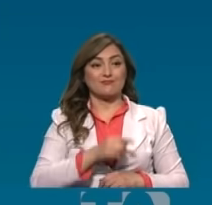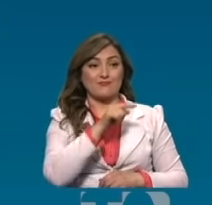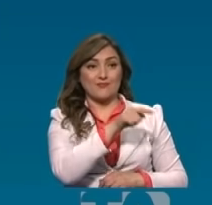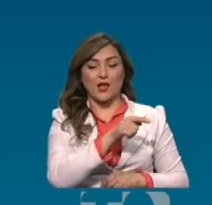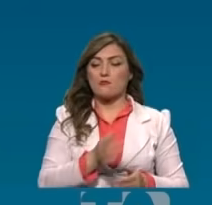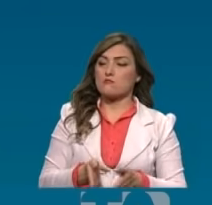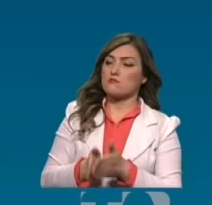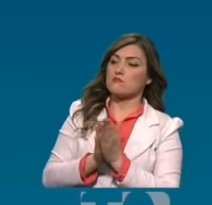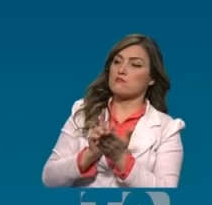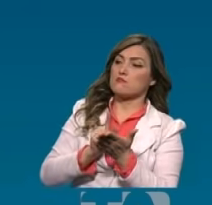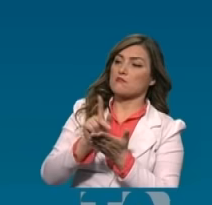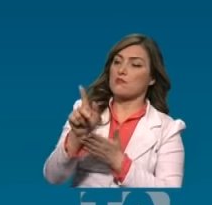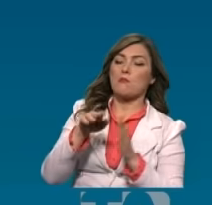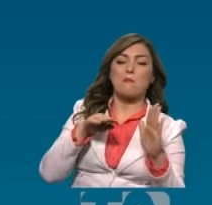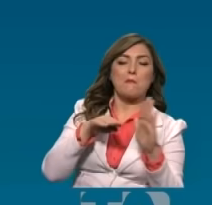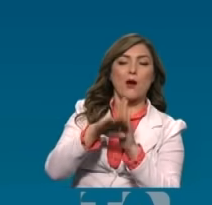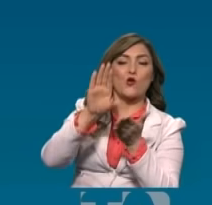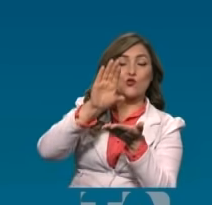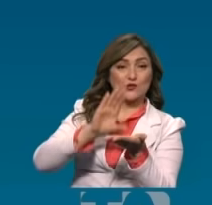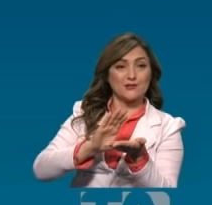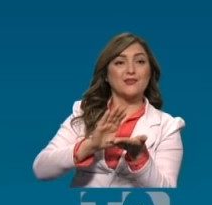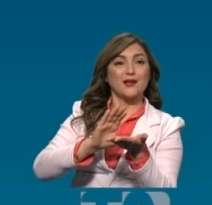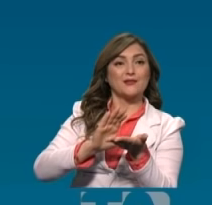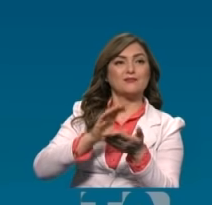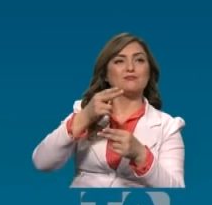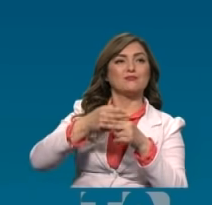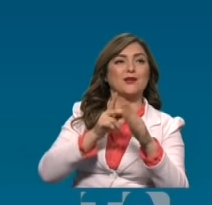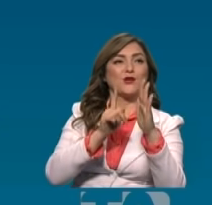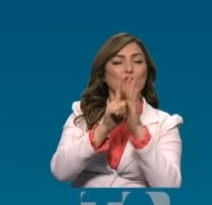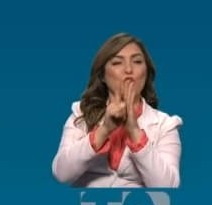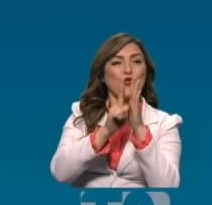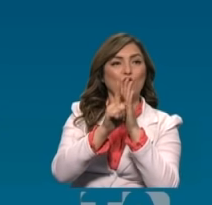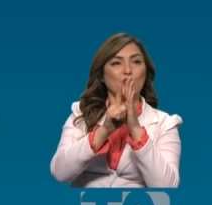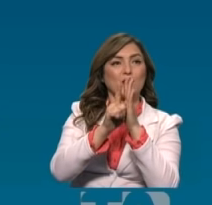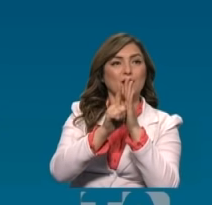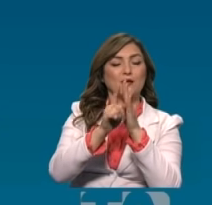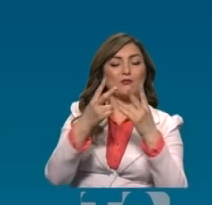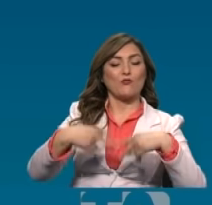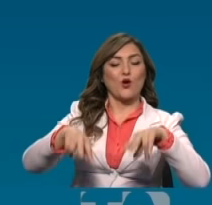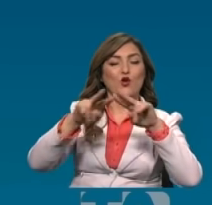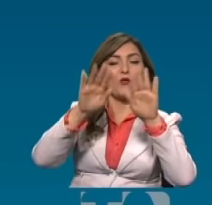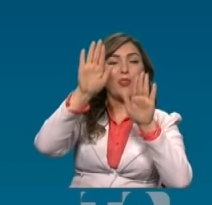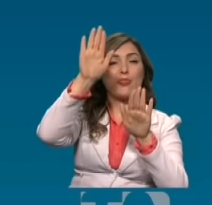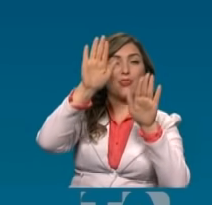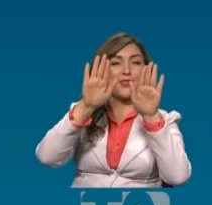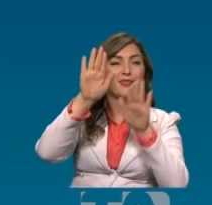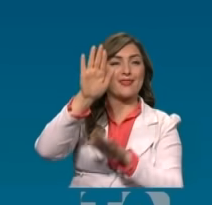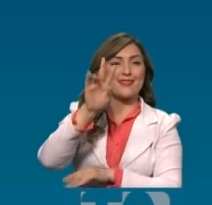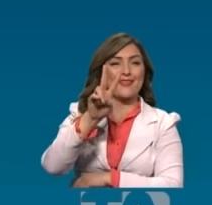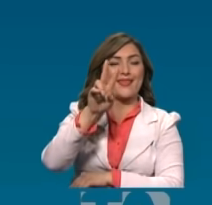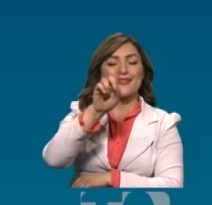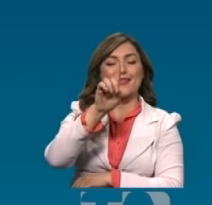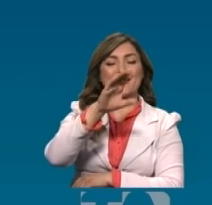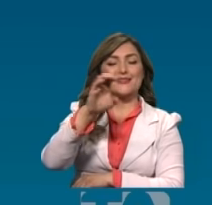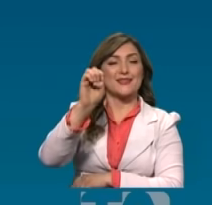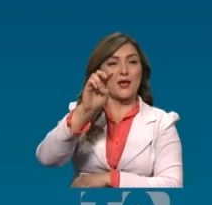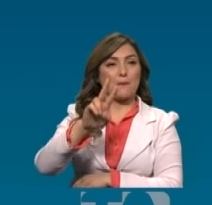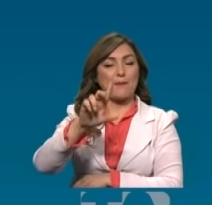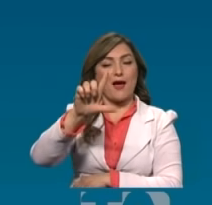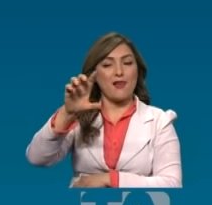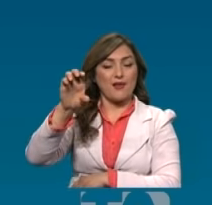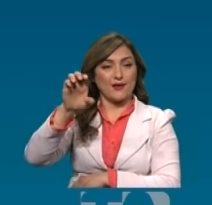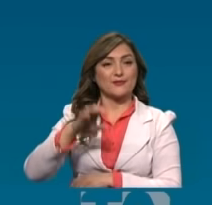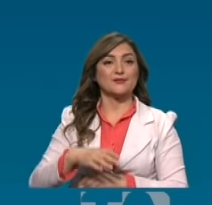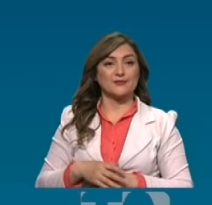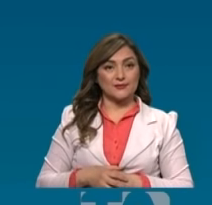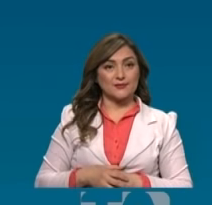debieron realizarse en la cuenta del Banco Central a nombre del Depósito Centralizado de Valores de Cevale. No es, sin embargo, hasta el inicio de la